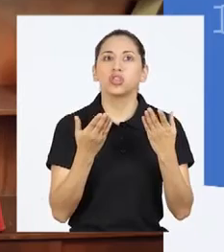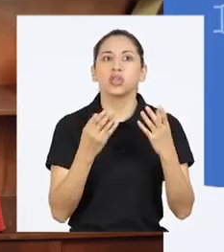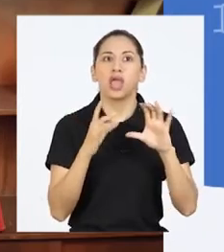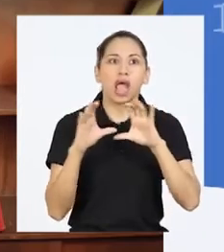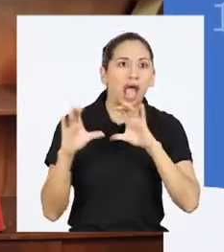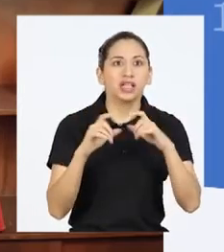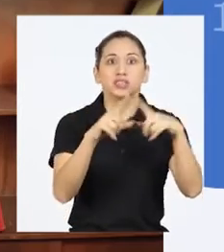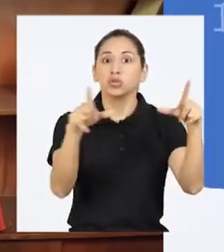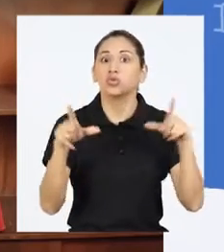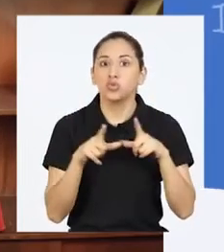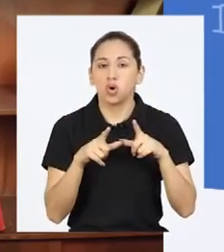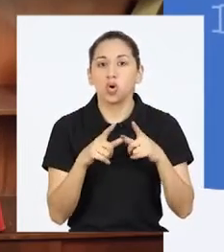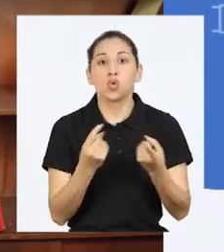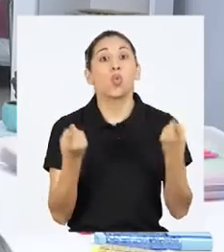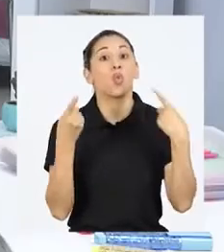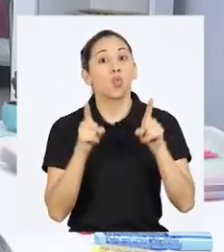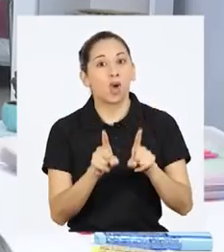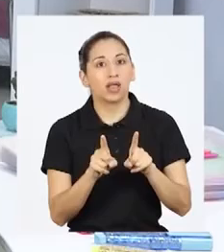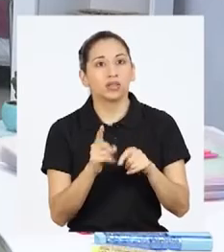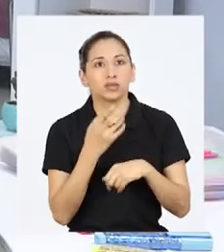acción? Con ¿cuándo?